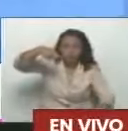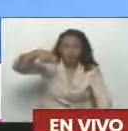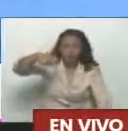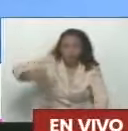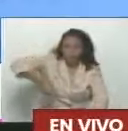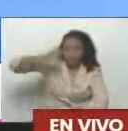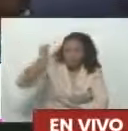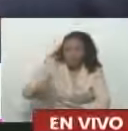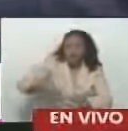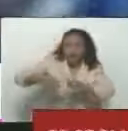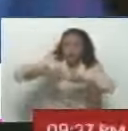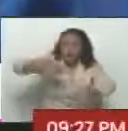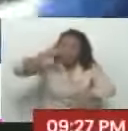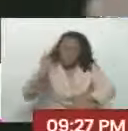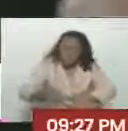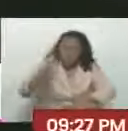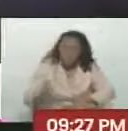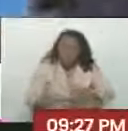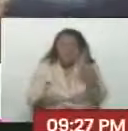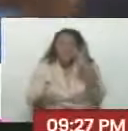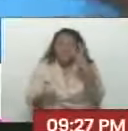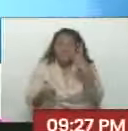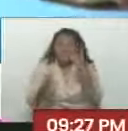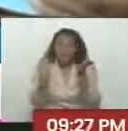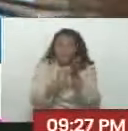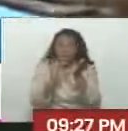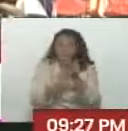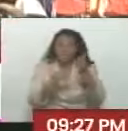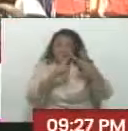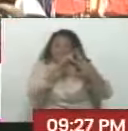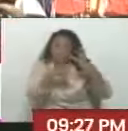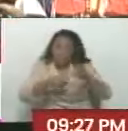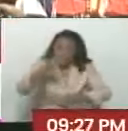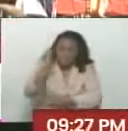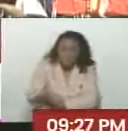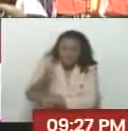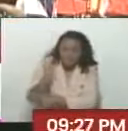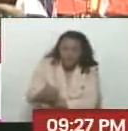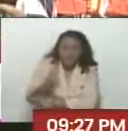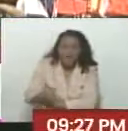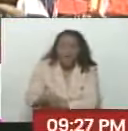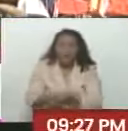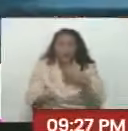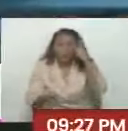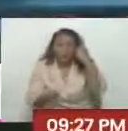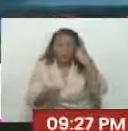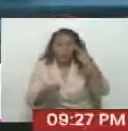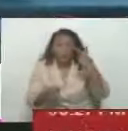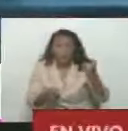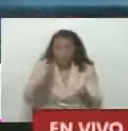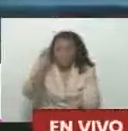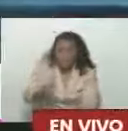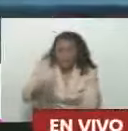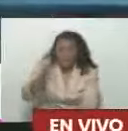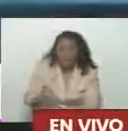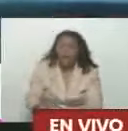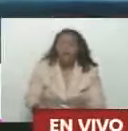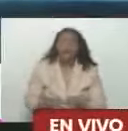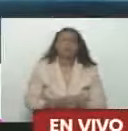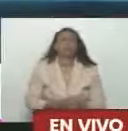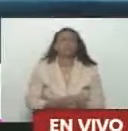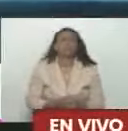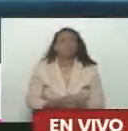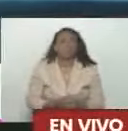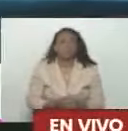lanza 3 veces en el piso. O sea, venga y lo lanza 1, 2 y 3 veces. ¿Qué pienso? Al hacer lo